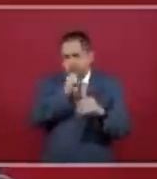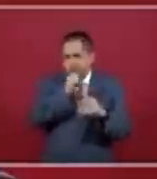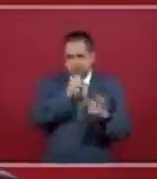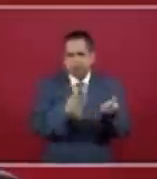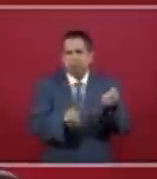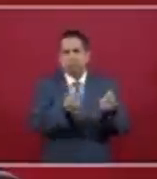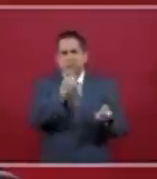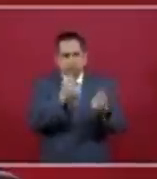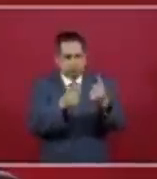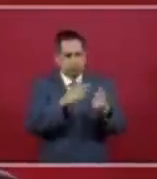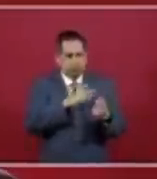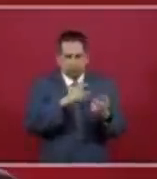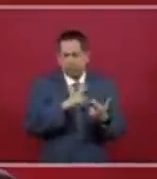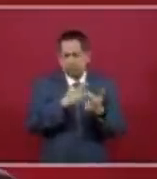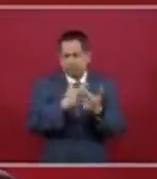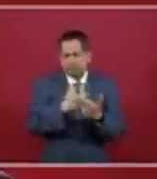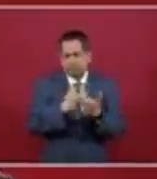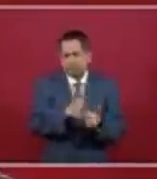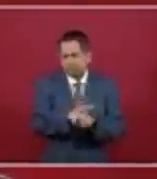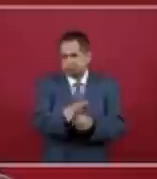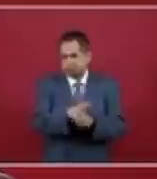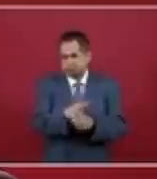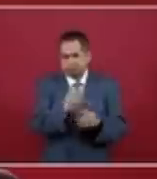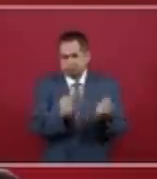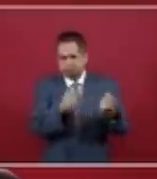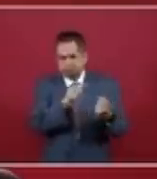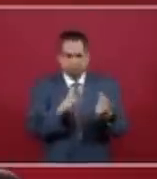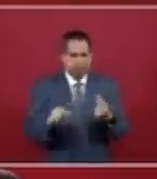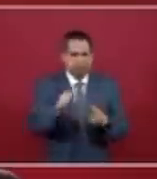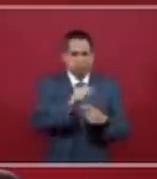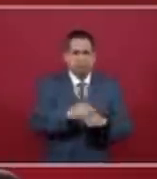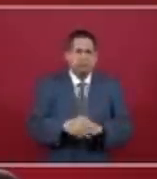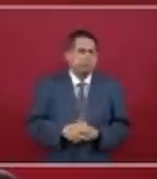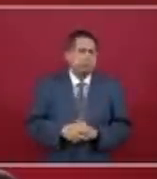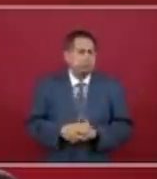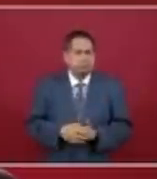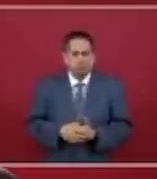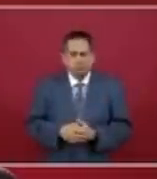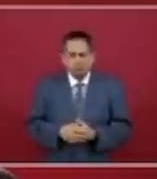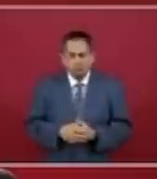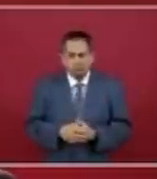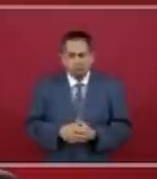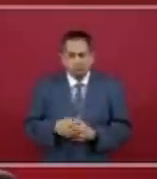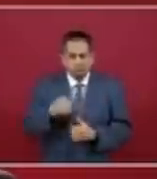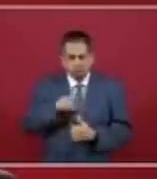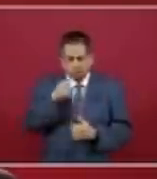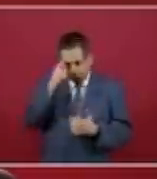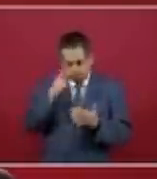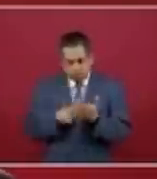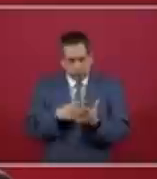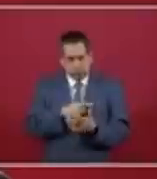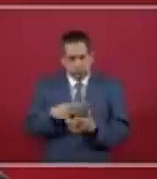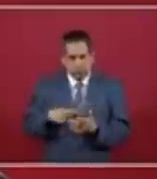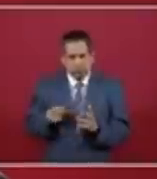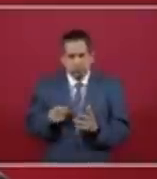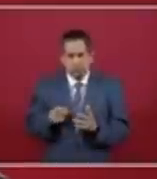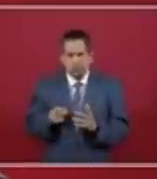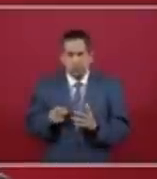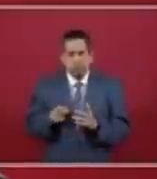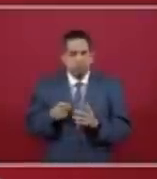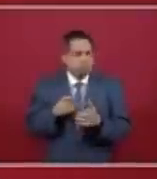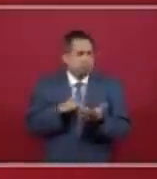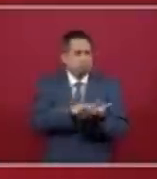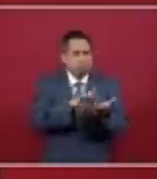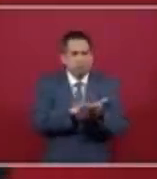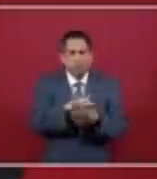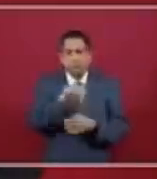capacidad de reclusión de estos. Entonces, yo creo que debemos ser compatibles.